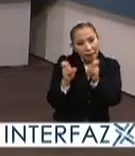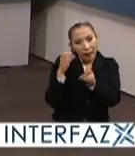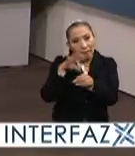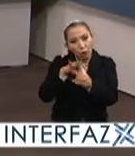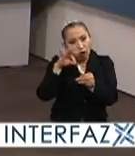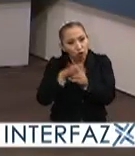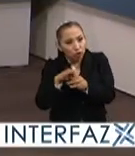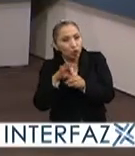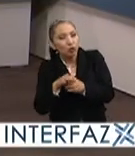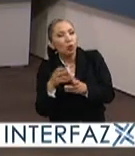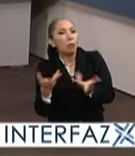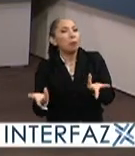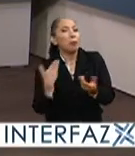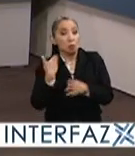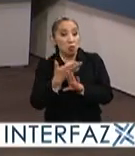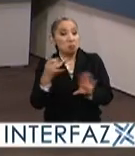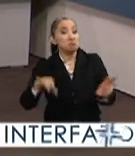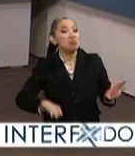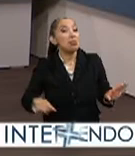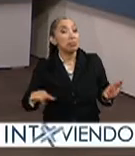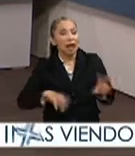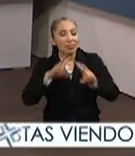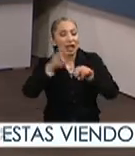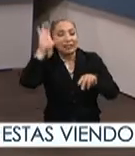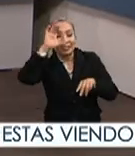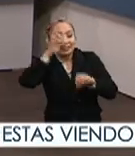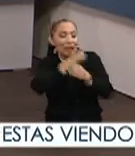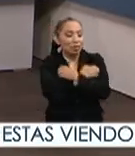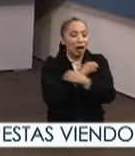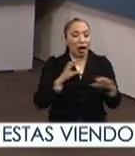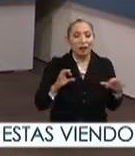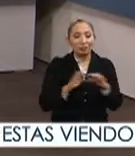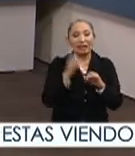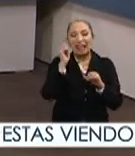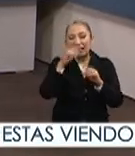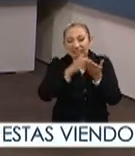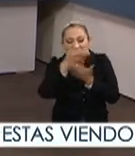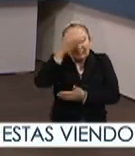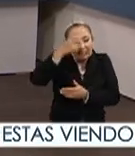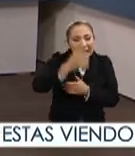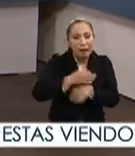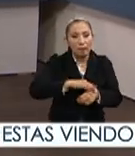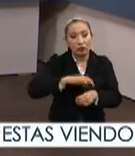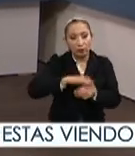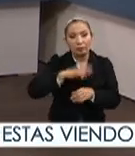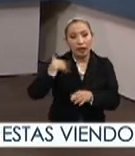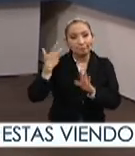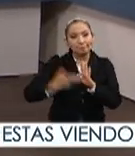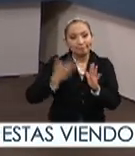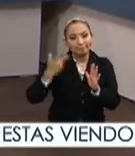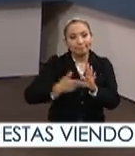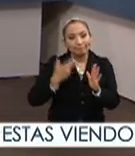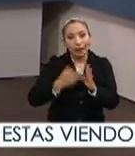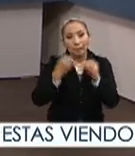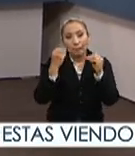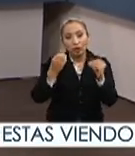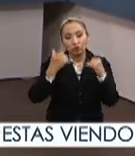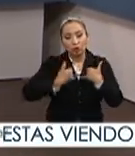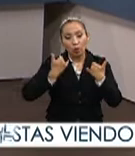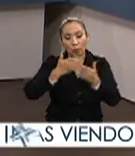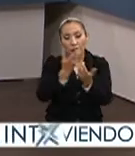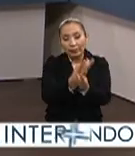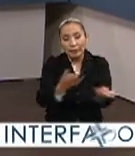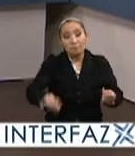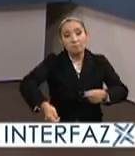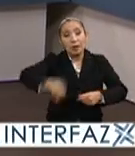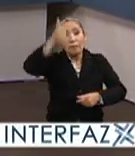las elecciones. Es decir, muy interesante analizar la ciencia y la educación que hay detrás de un proceso electoral. Lo hemos venido diciendo, hay muchos jóvenes que